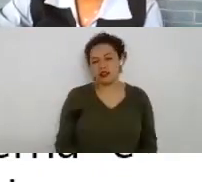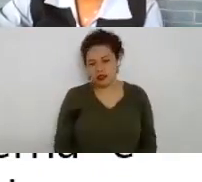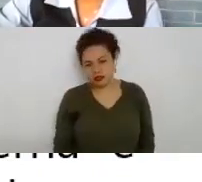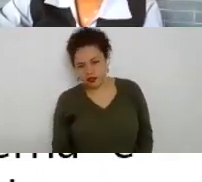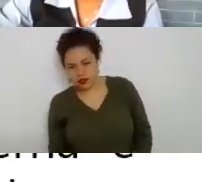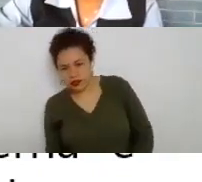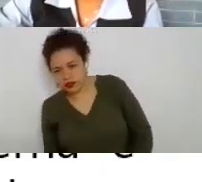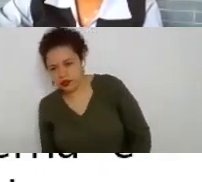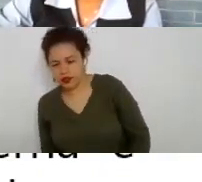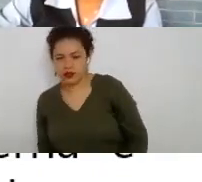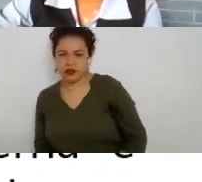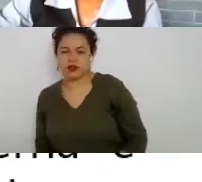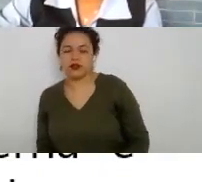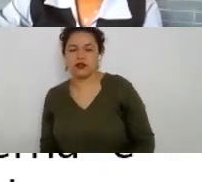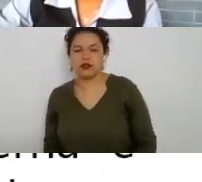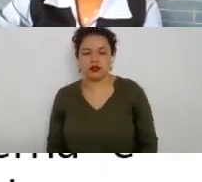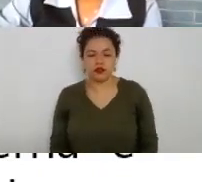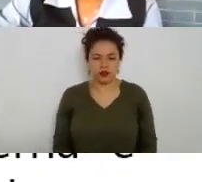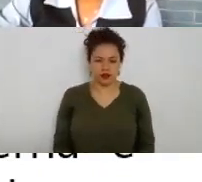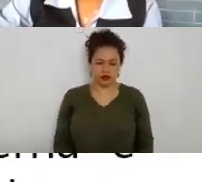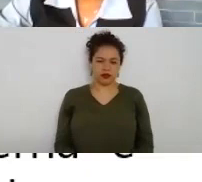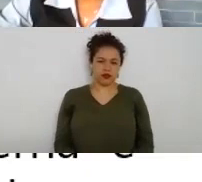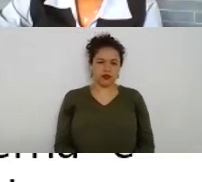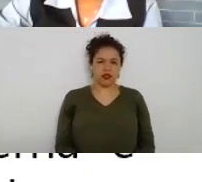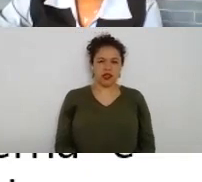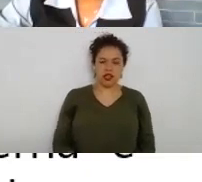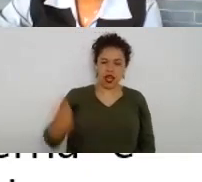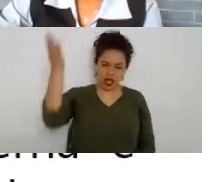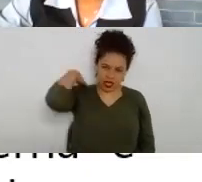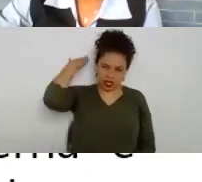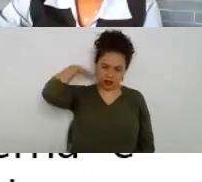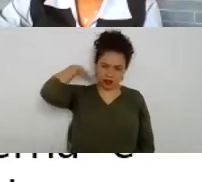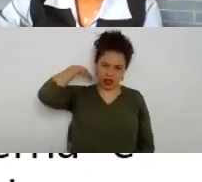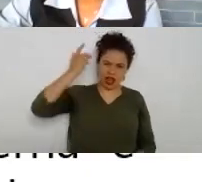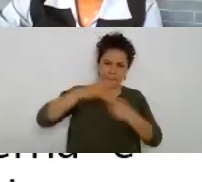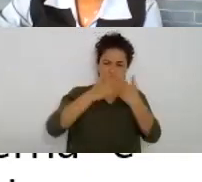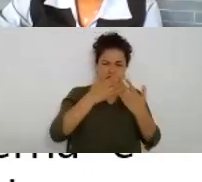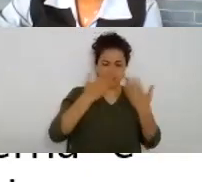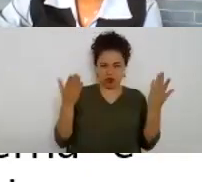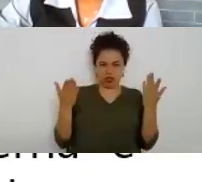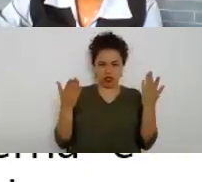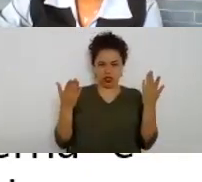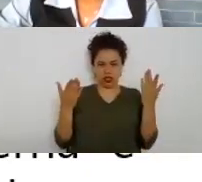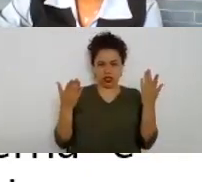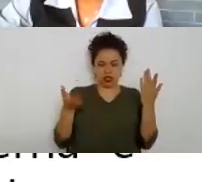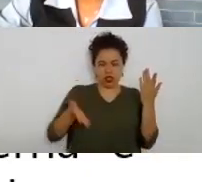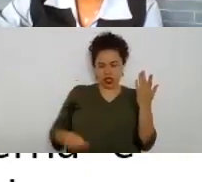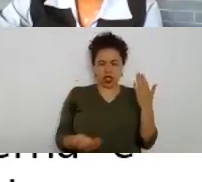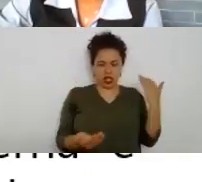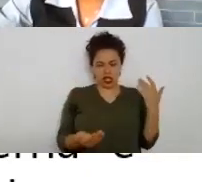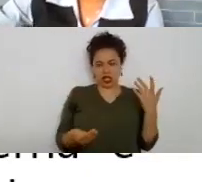Es meter las manos en la parte de la espalda, la cintura y las